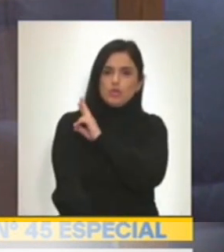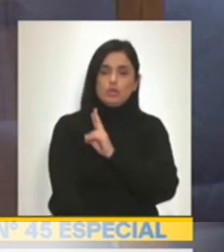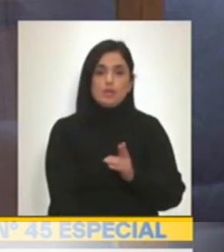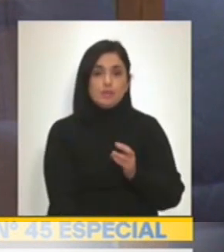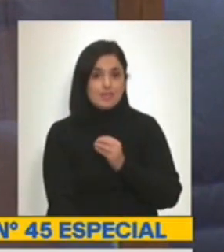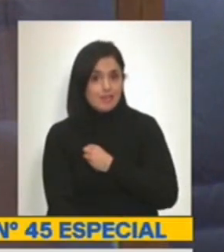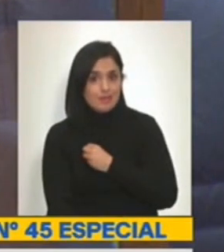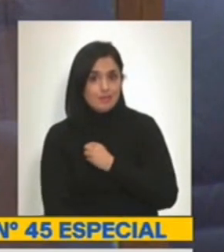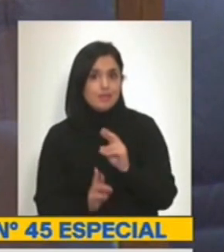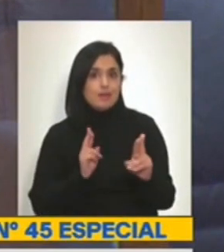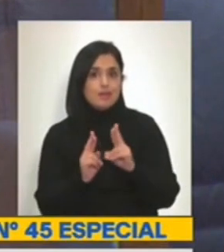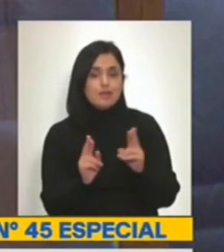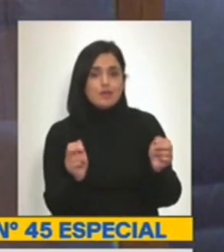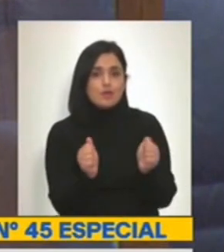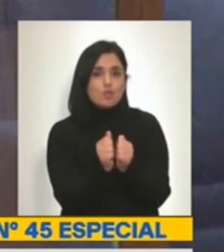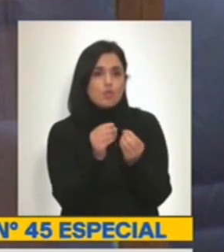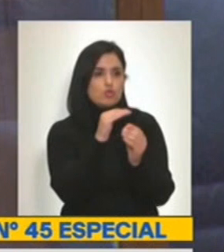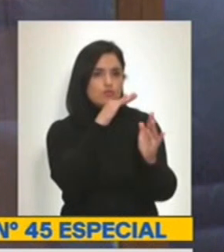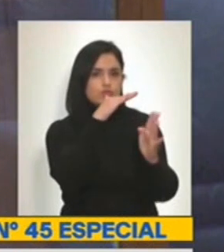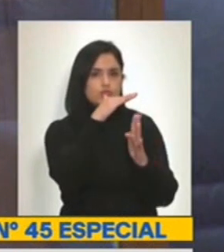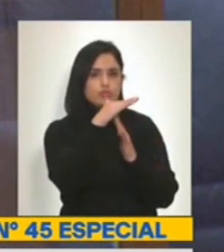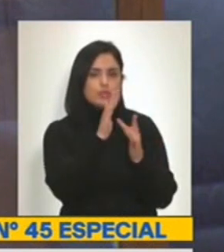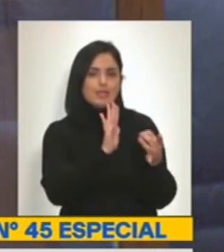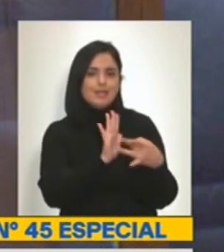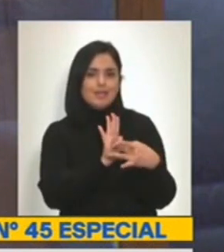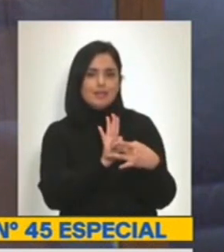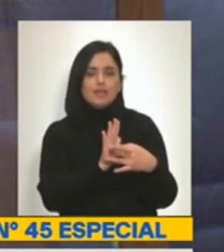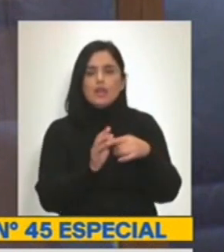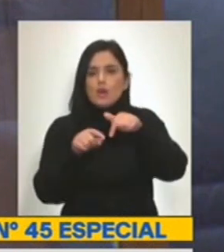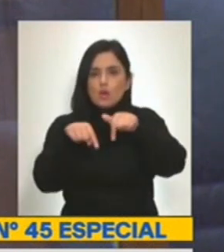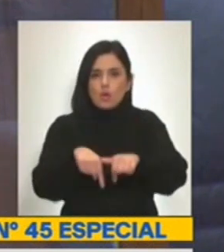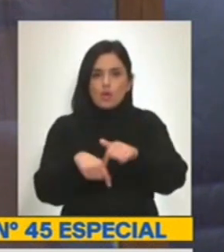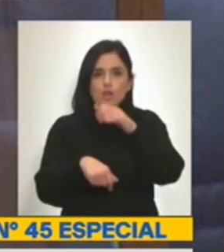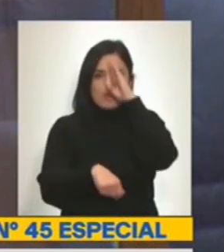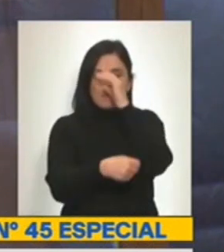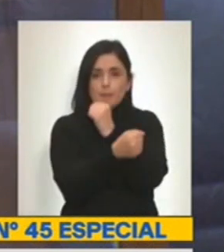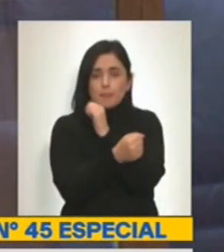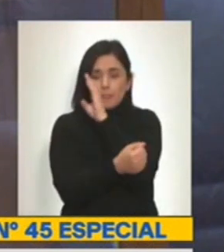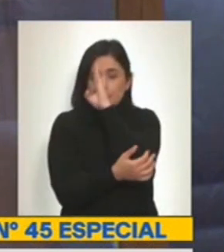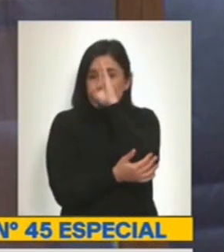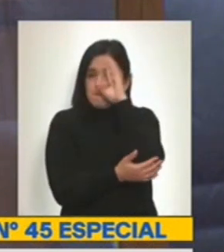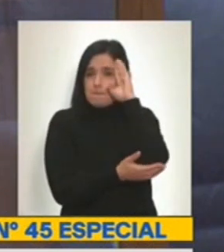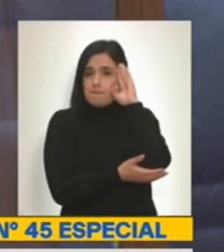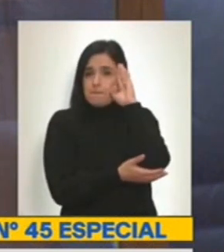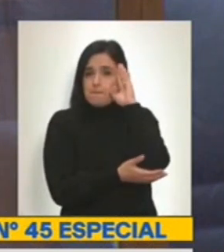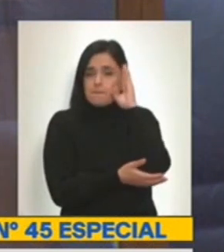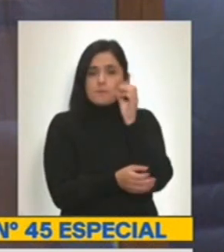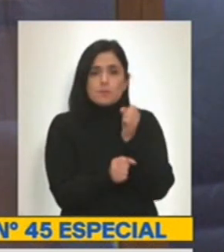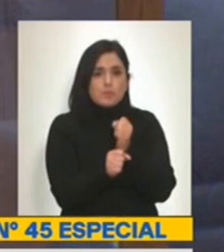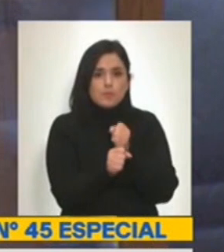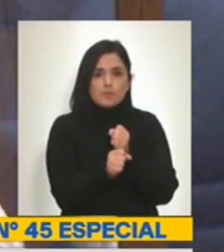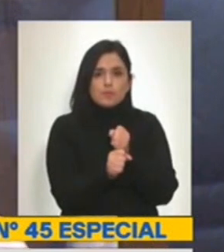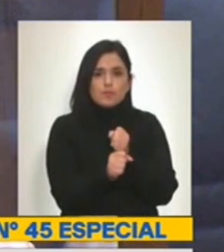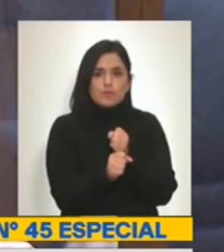lamentablemente asociada a una fuerte migración de carácter irregular. Hoy las policías están absolutamente sobrepasadas en las labores que pueden